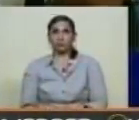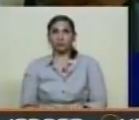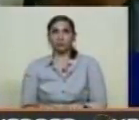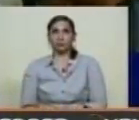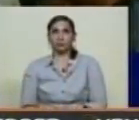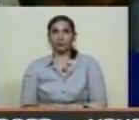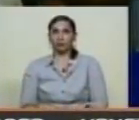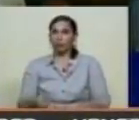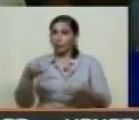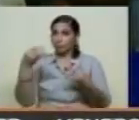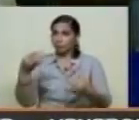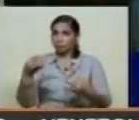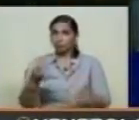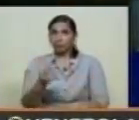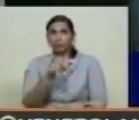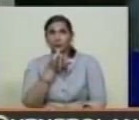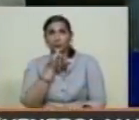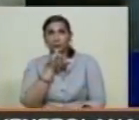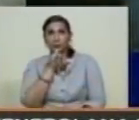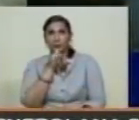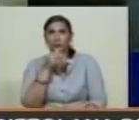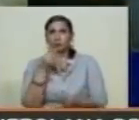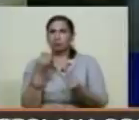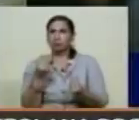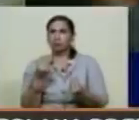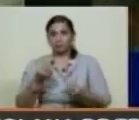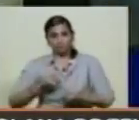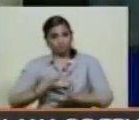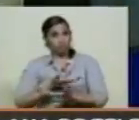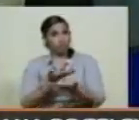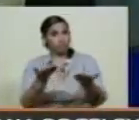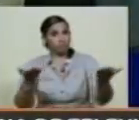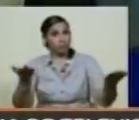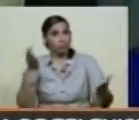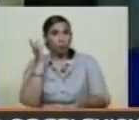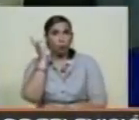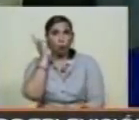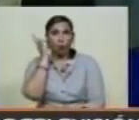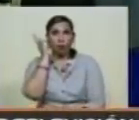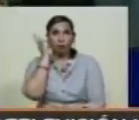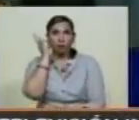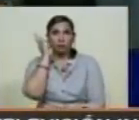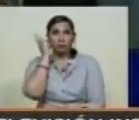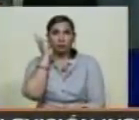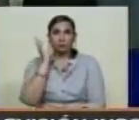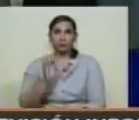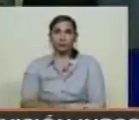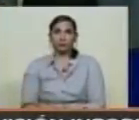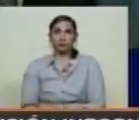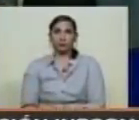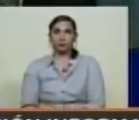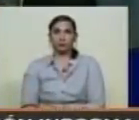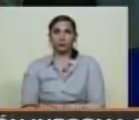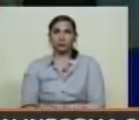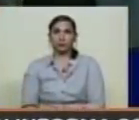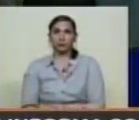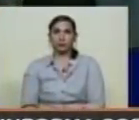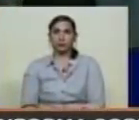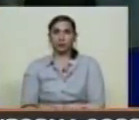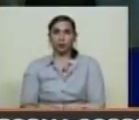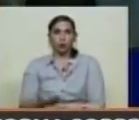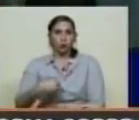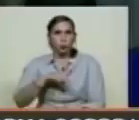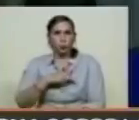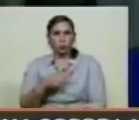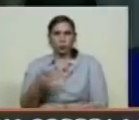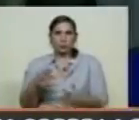papel. Y permítanme hablarles a las mujeres. Cuando con la mano temblorosa y los ojos llenos